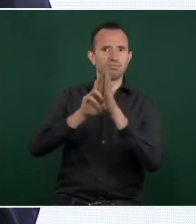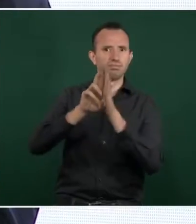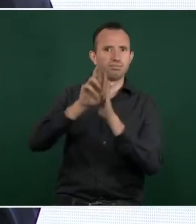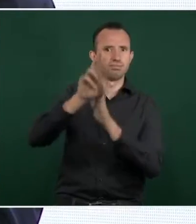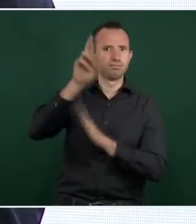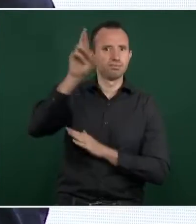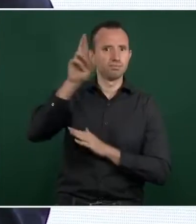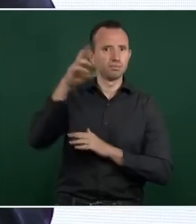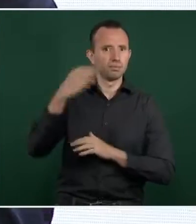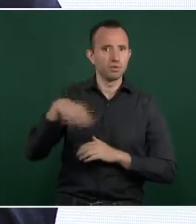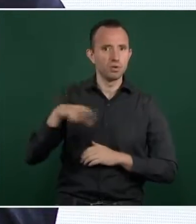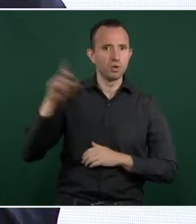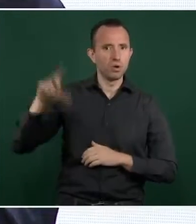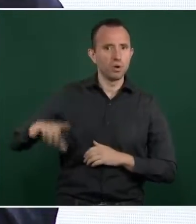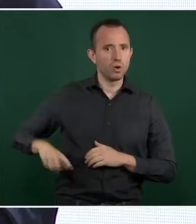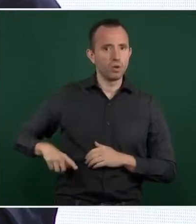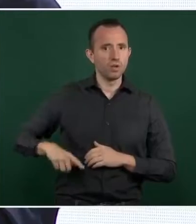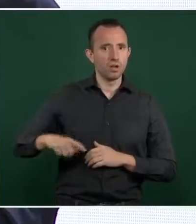me platicó